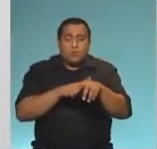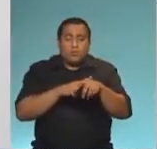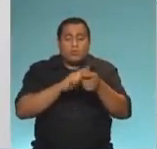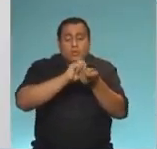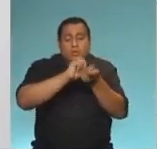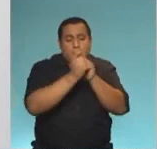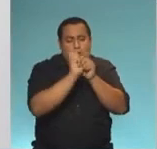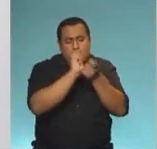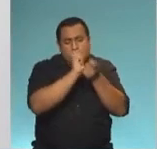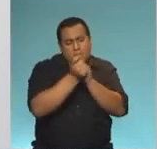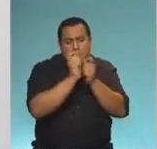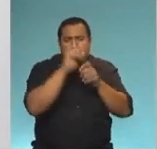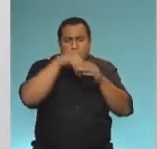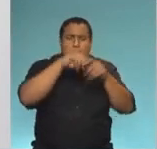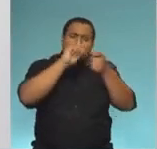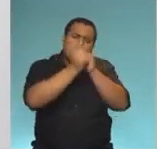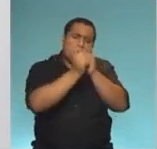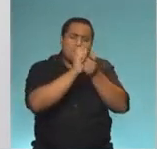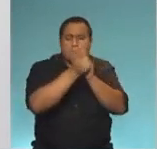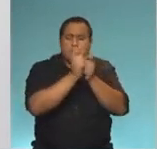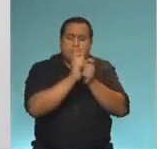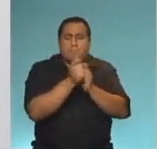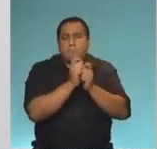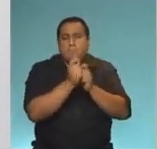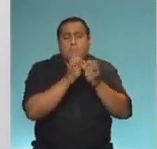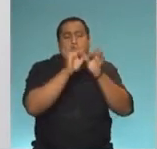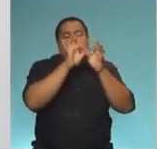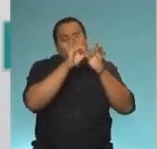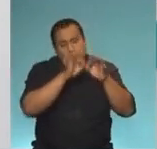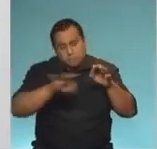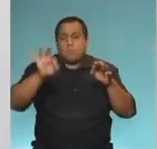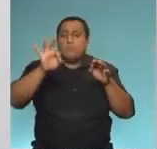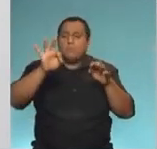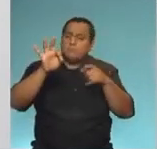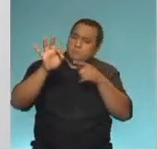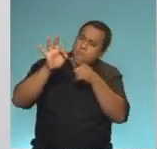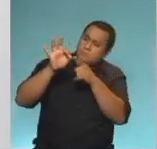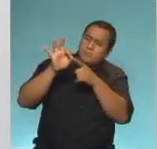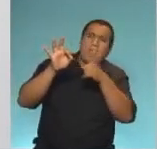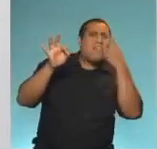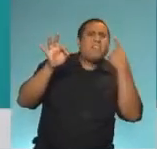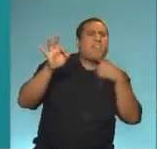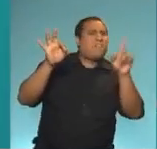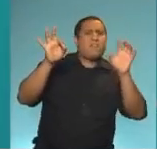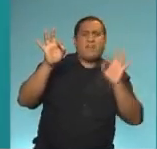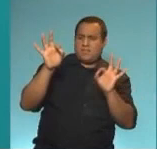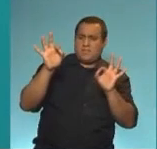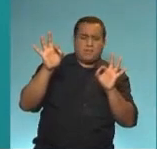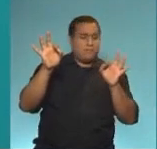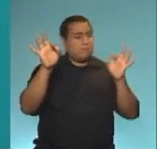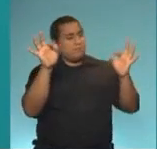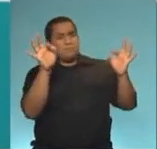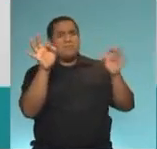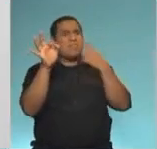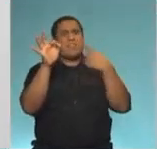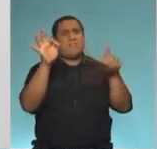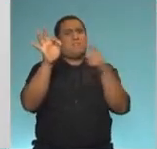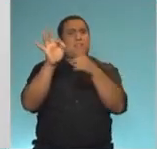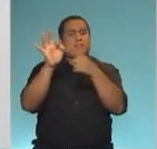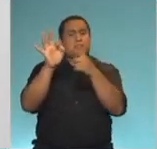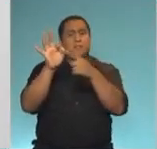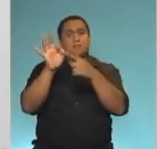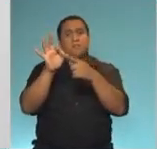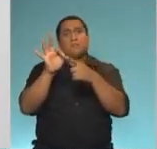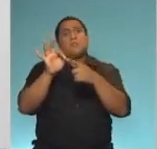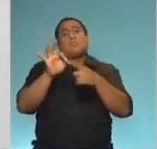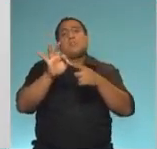manera que su ocurrencia permite identificar que se trata de una variante diferente de lo que estaba circulando en una determinada